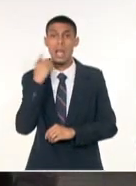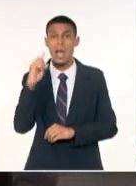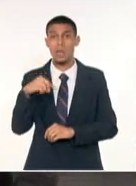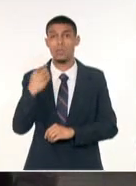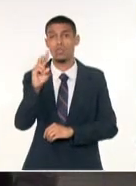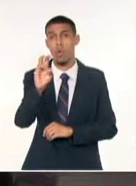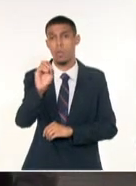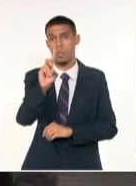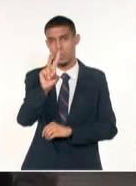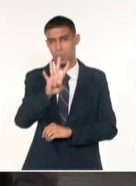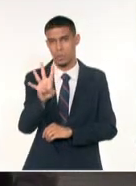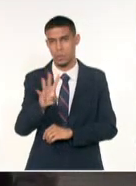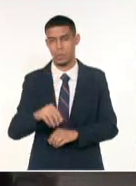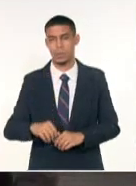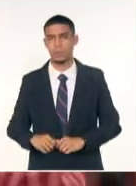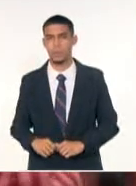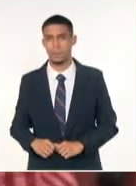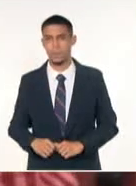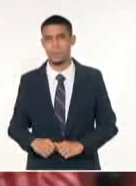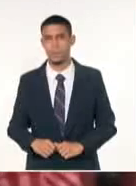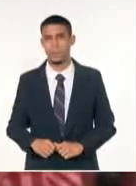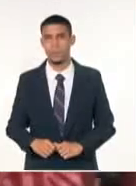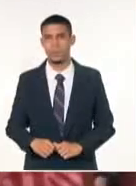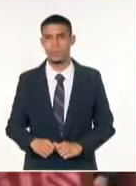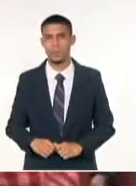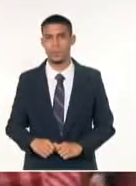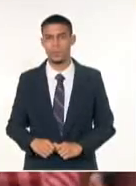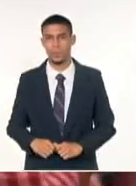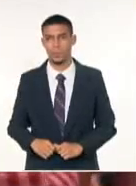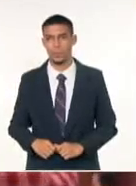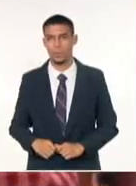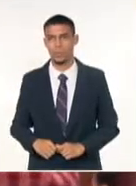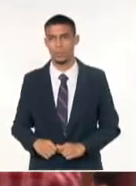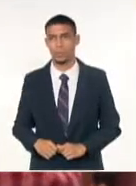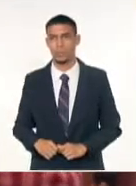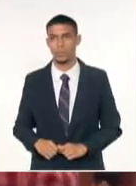2024. Elvis Gil Domínguez y Manolo Rodríguez Salas, Canal Cubano de Noticias.